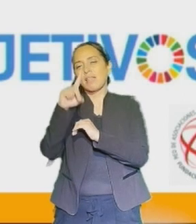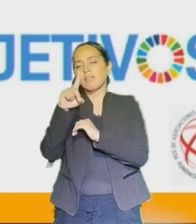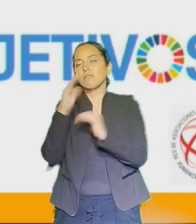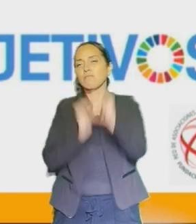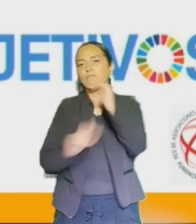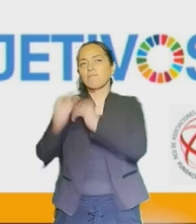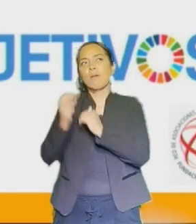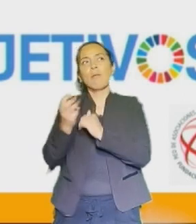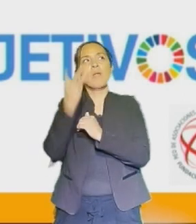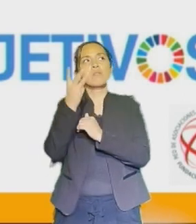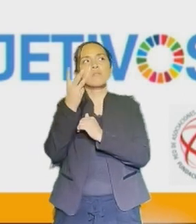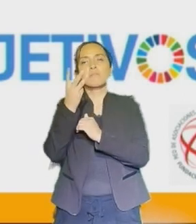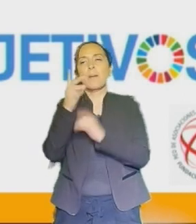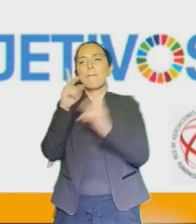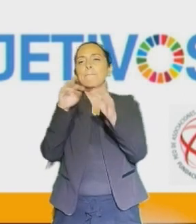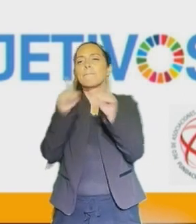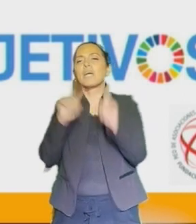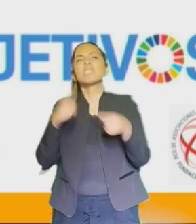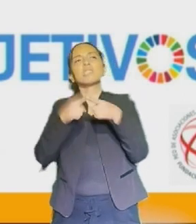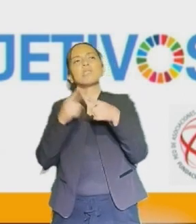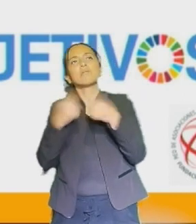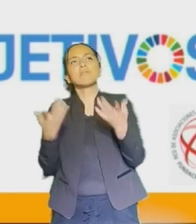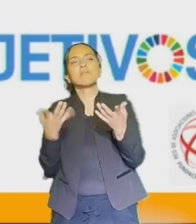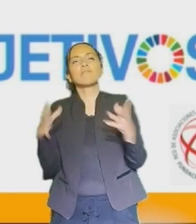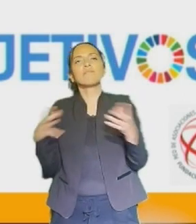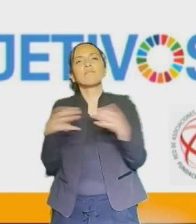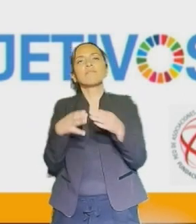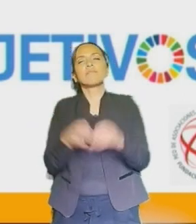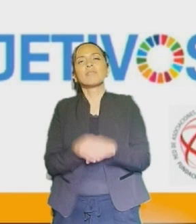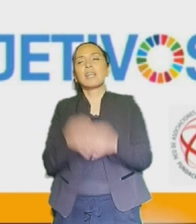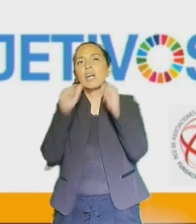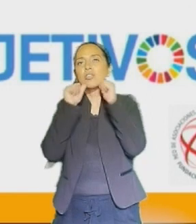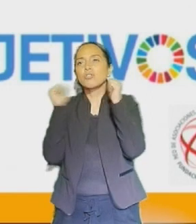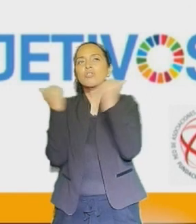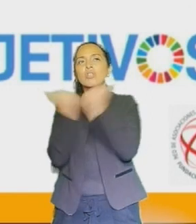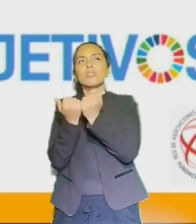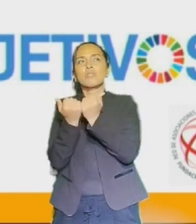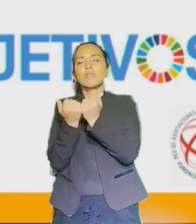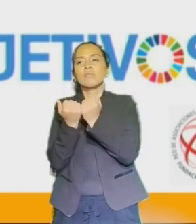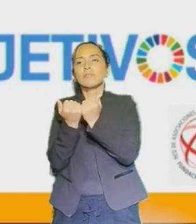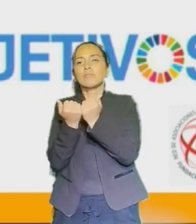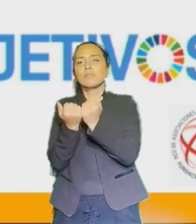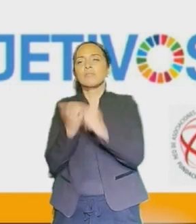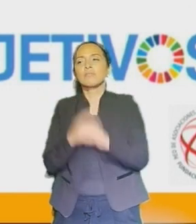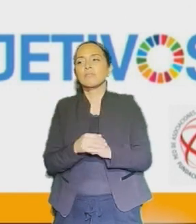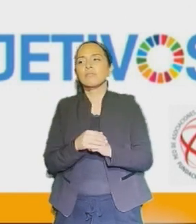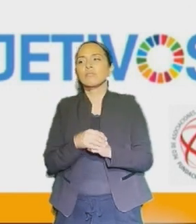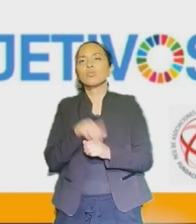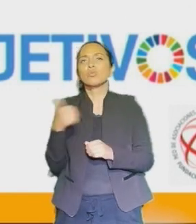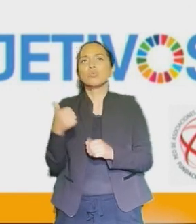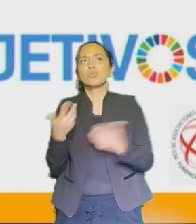tres, de paz, muy bien, y de asociaciones, ¿y los demás?